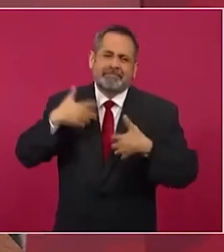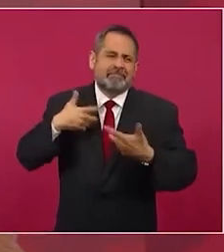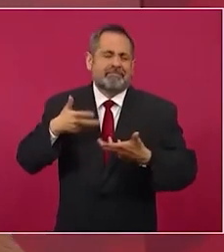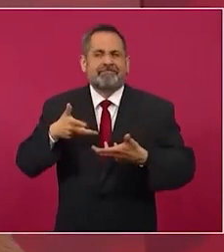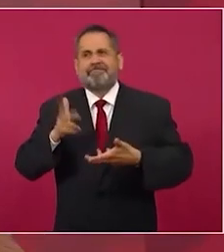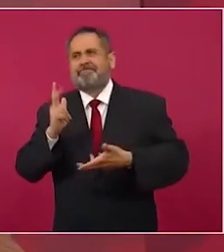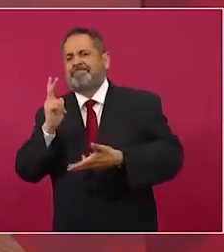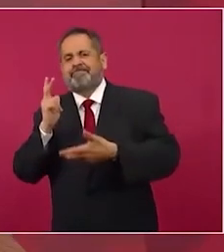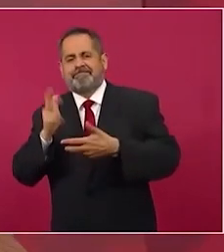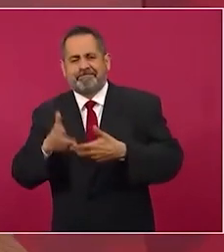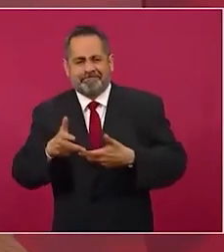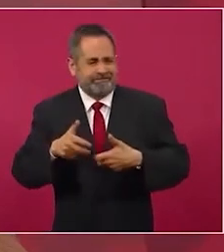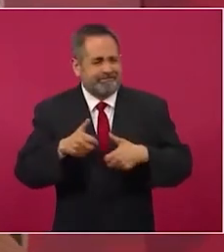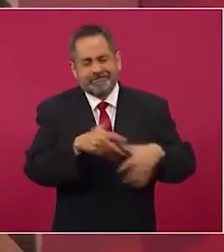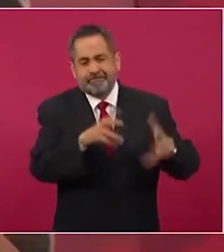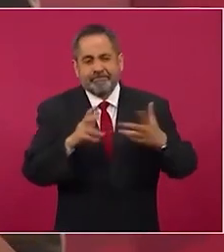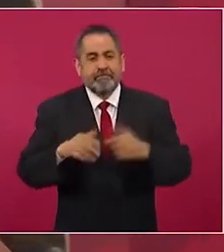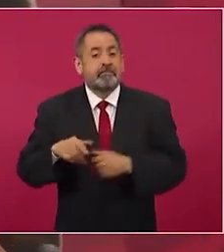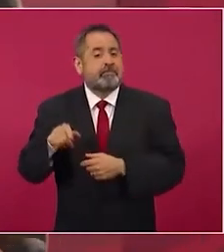se echa